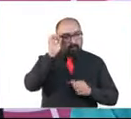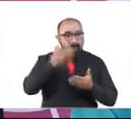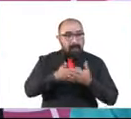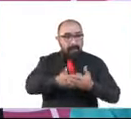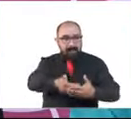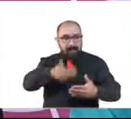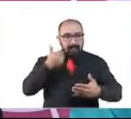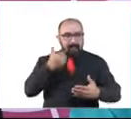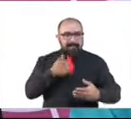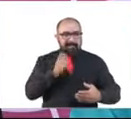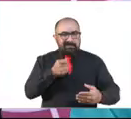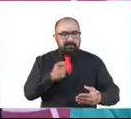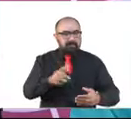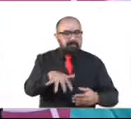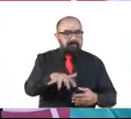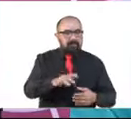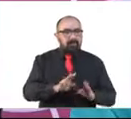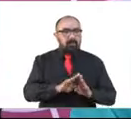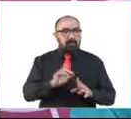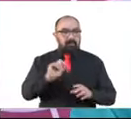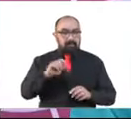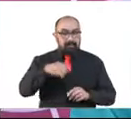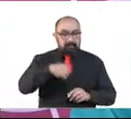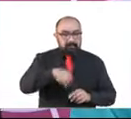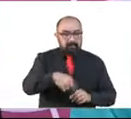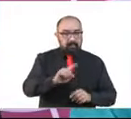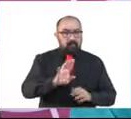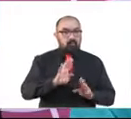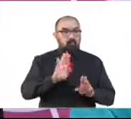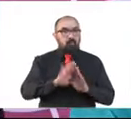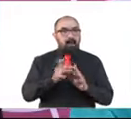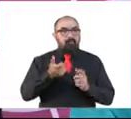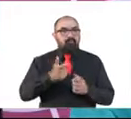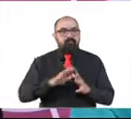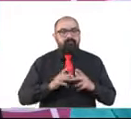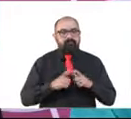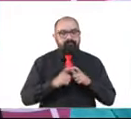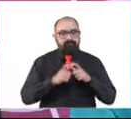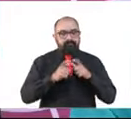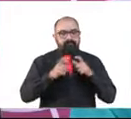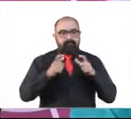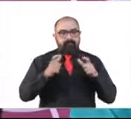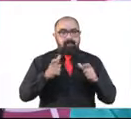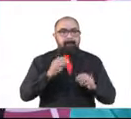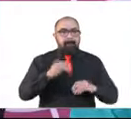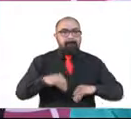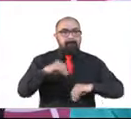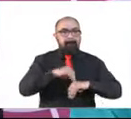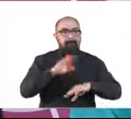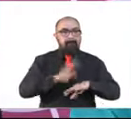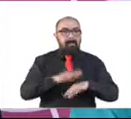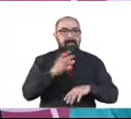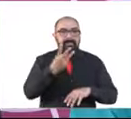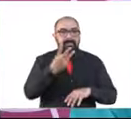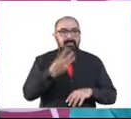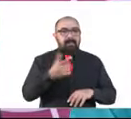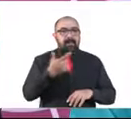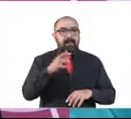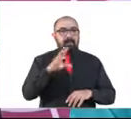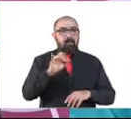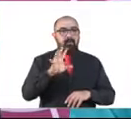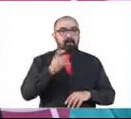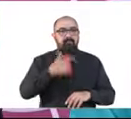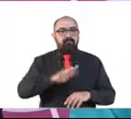que vamos a llegar a un incremento de la temperatura de 3 grados al final